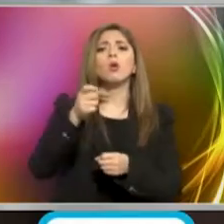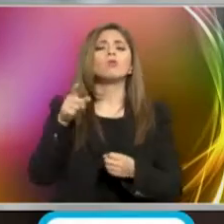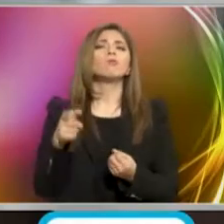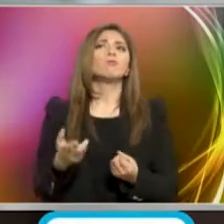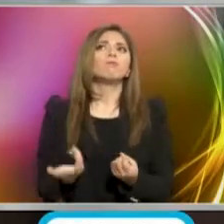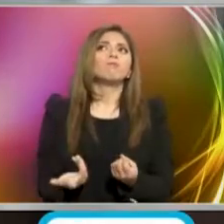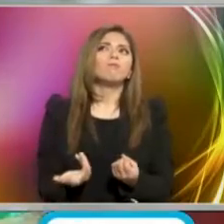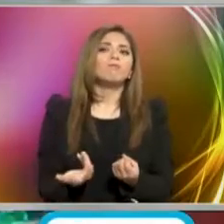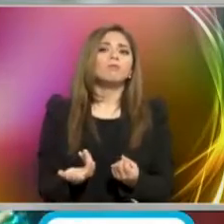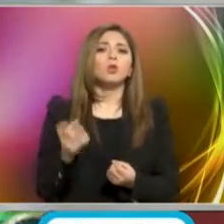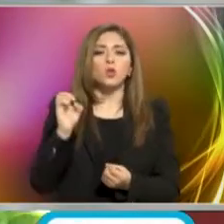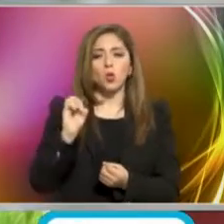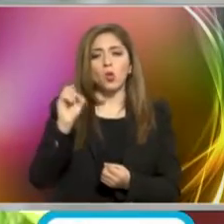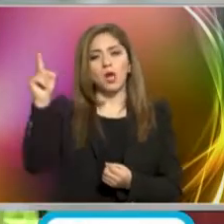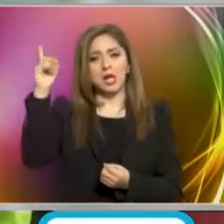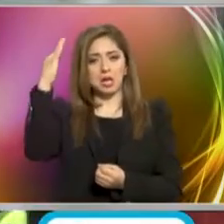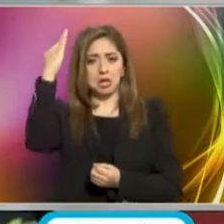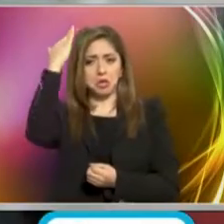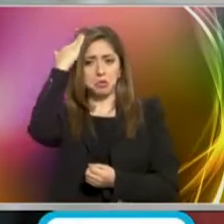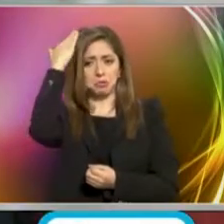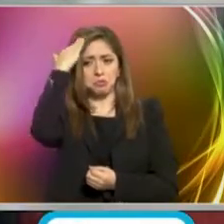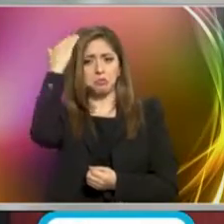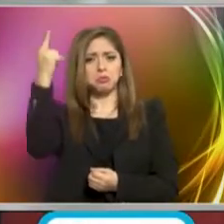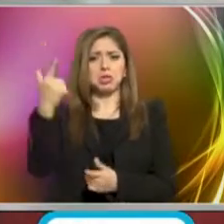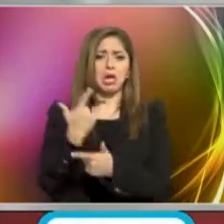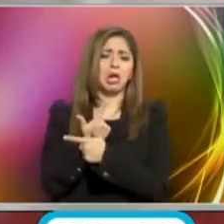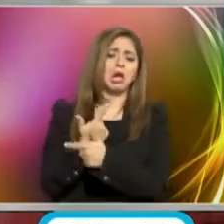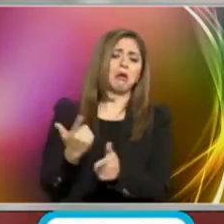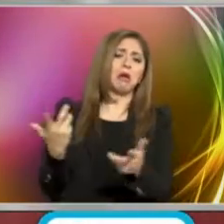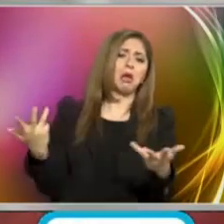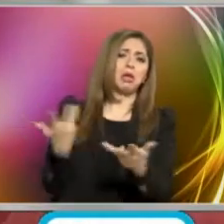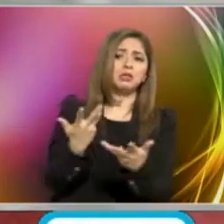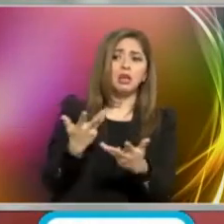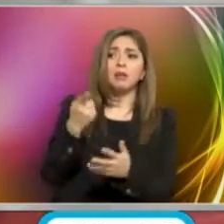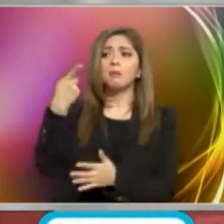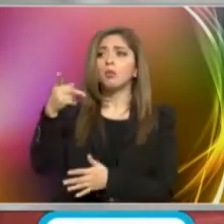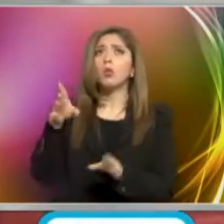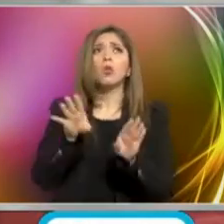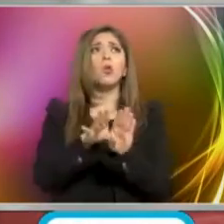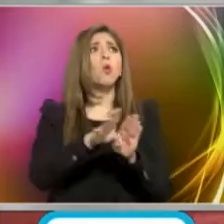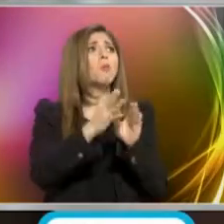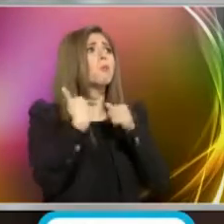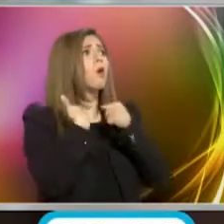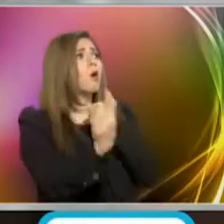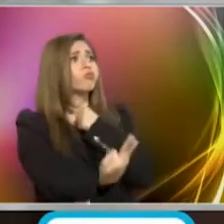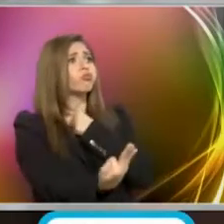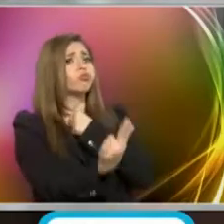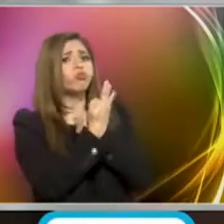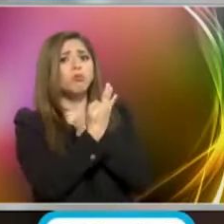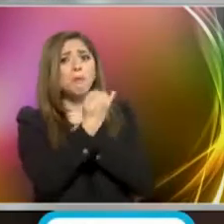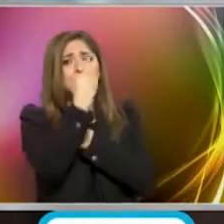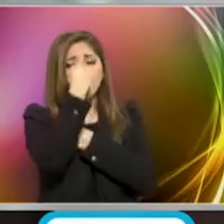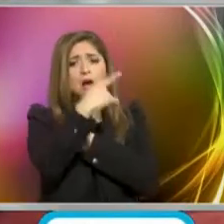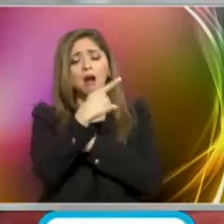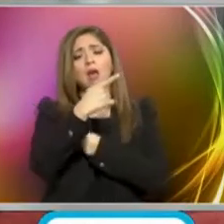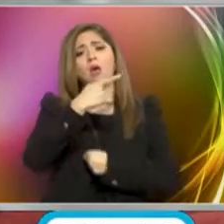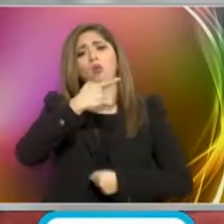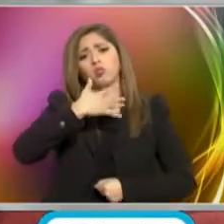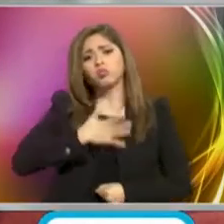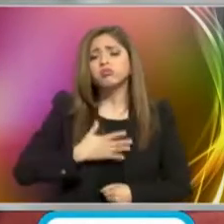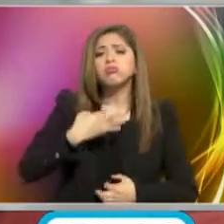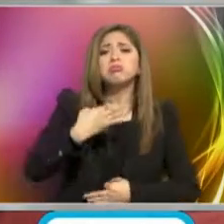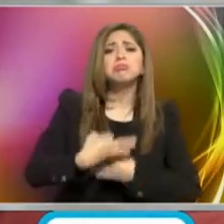autoridad cometiera todo tipo de actos y no tuvieras un medio para hacerlos valer, para defenderte, para hacerte justicia, pues